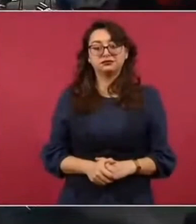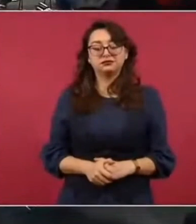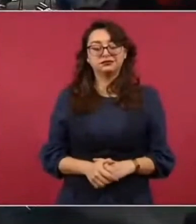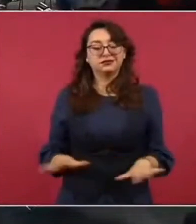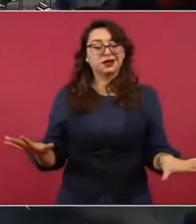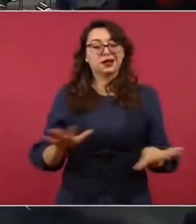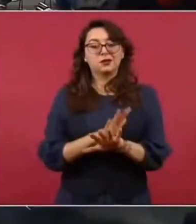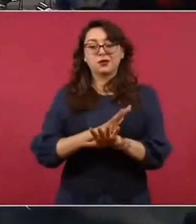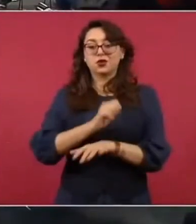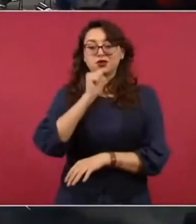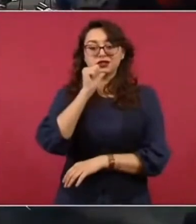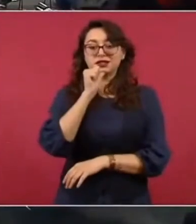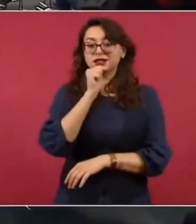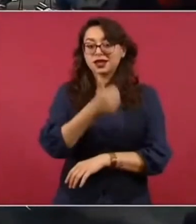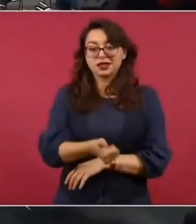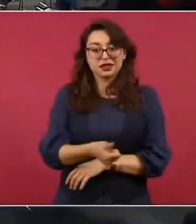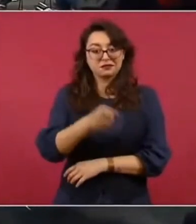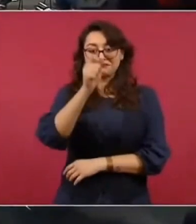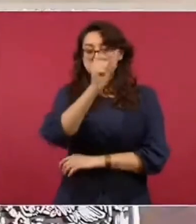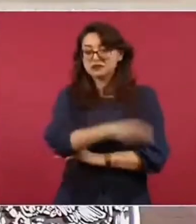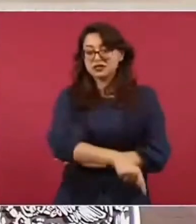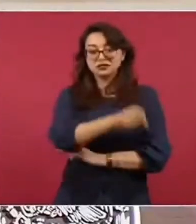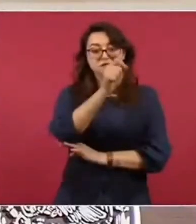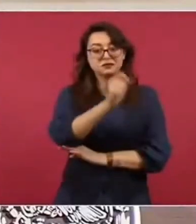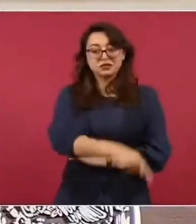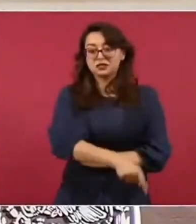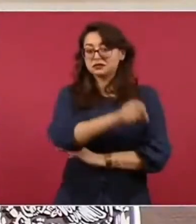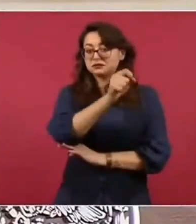para romper ese esquema